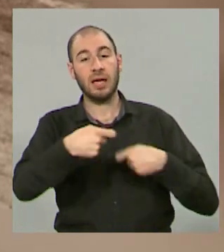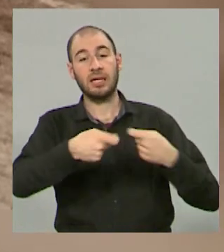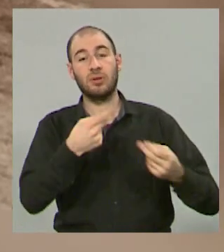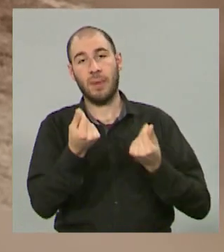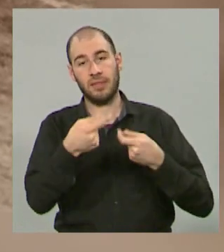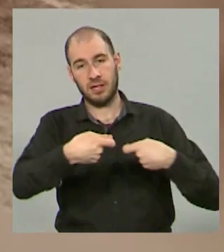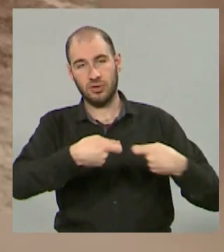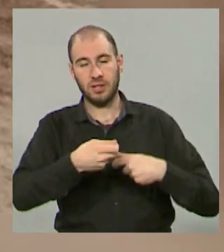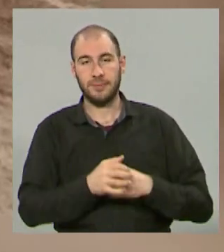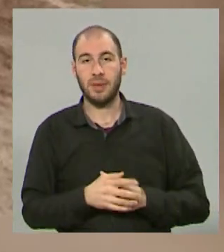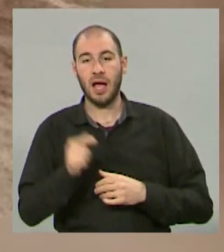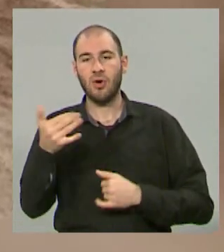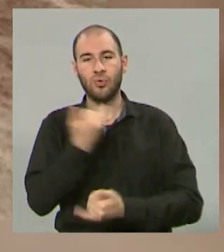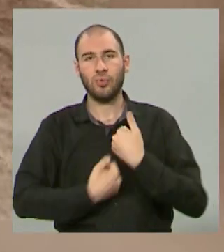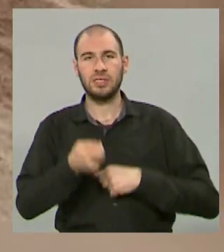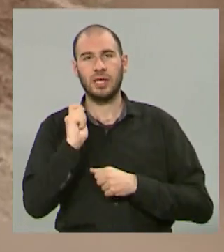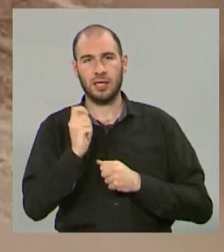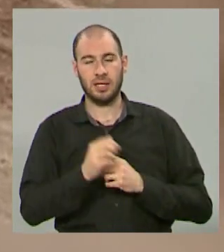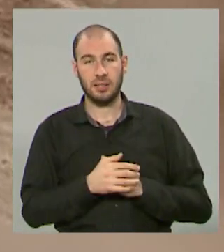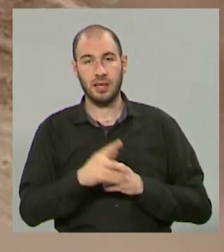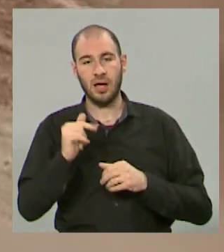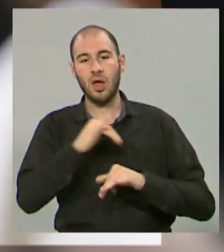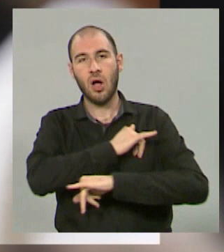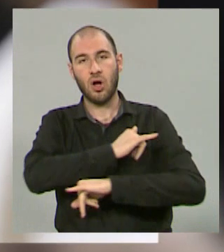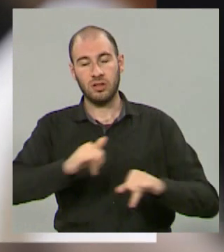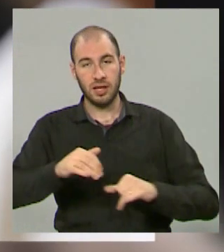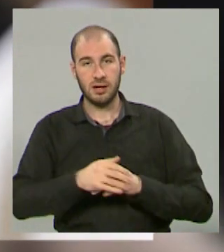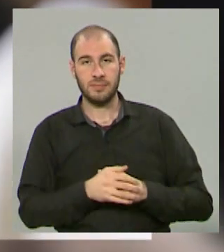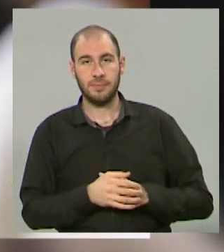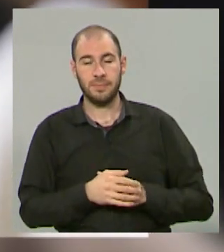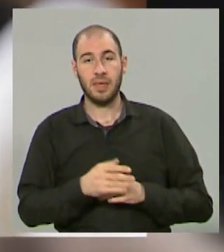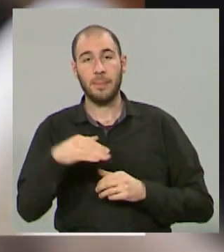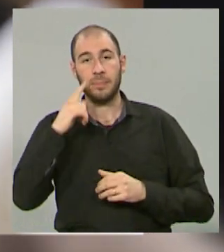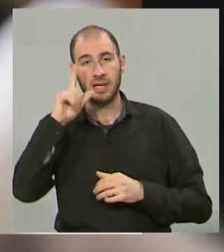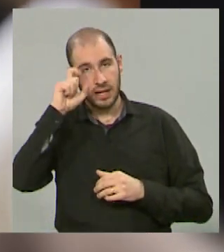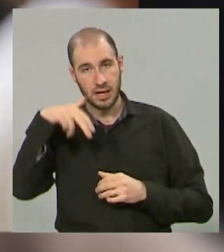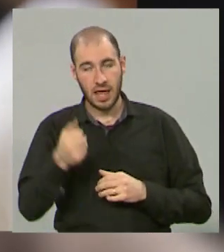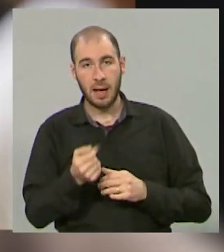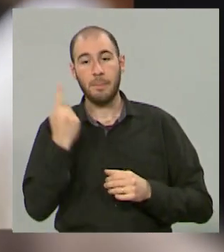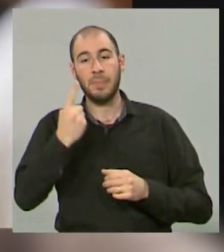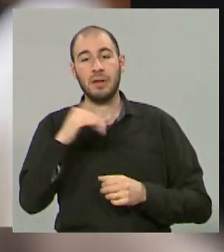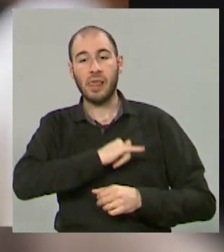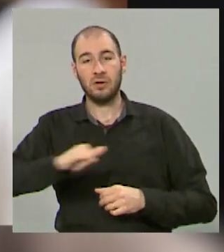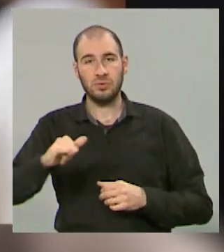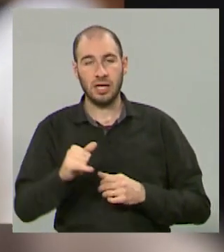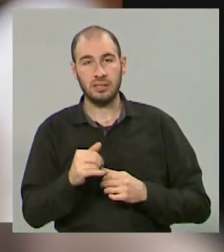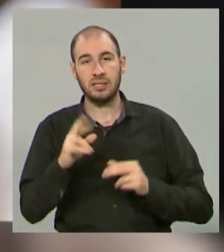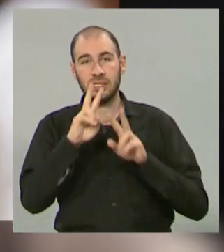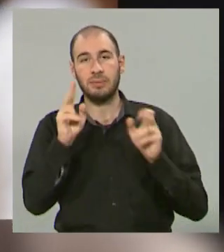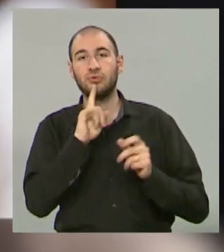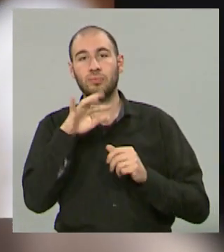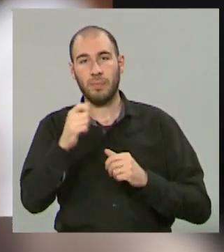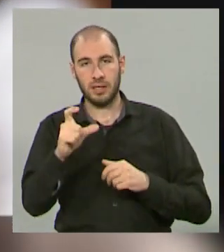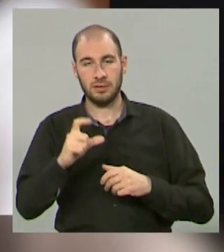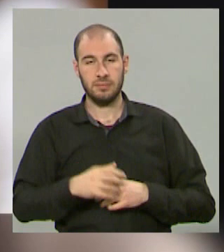esos fondos. Vamos a escuchar a continuación y a compartir lo que decía Milena Gómez, la primera denunciante de la Túpac